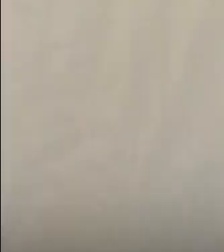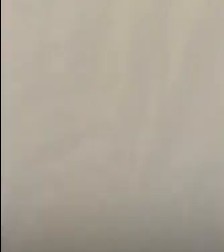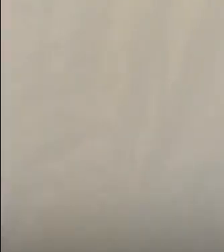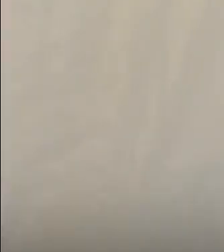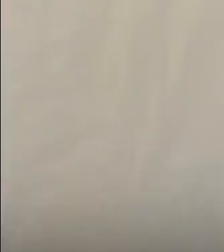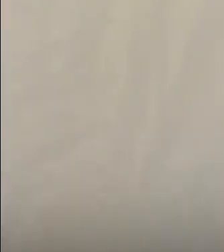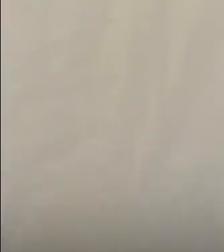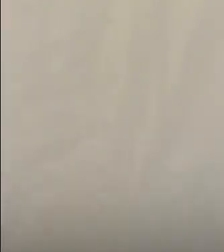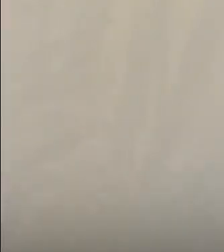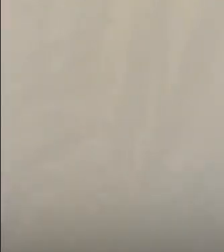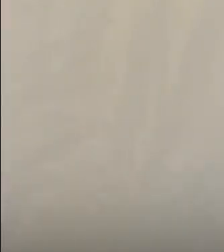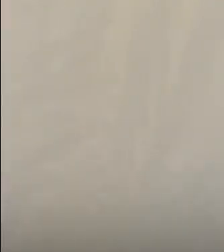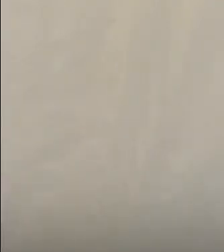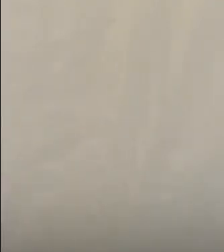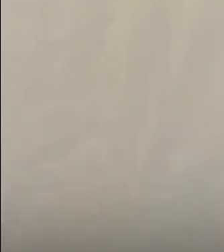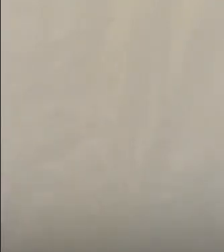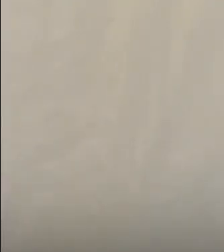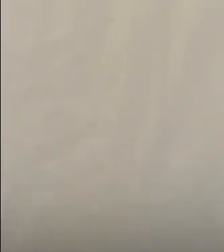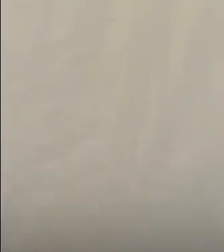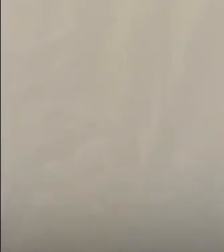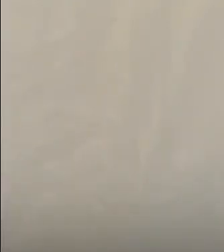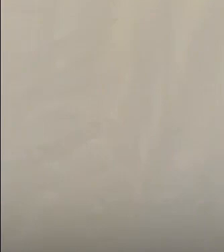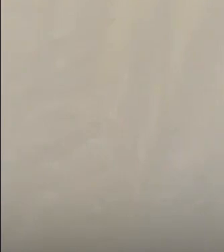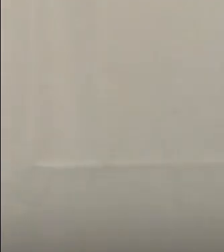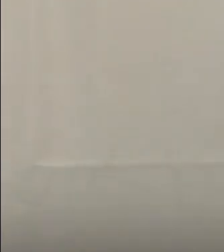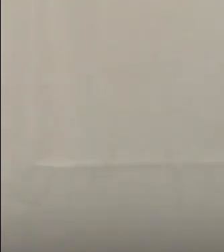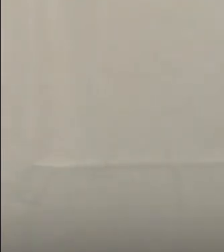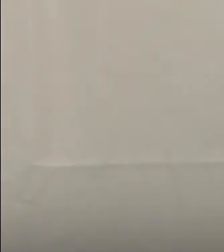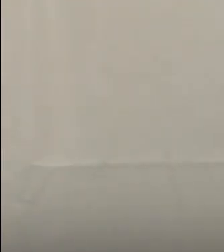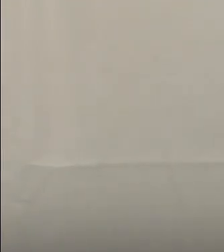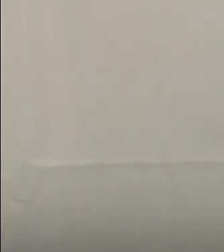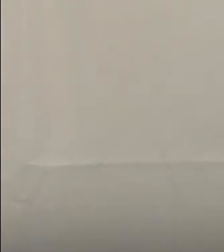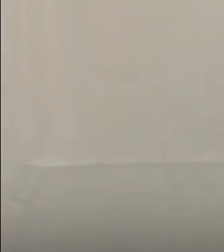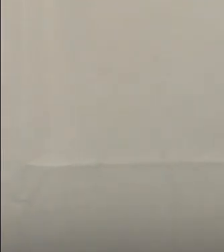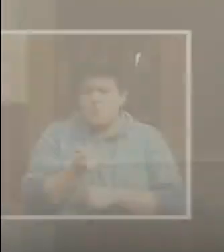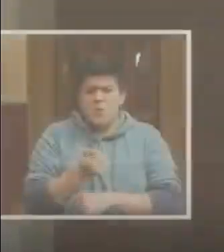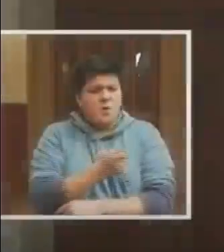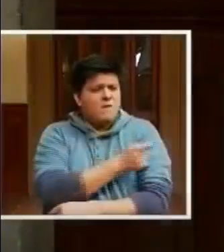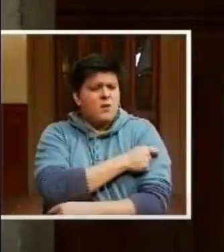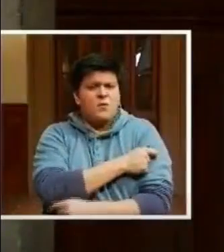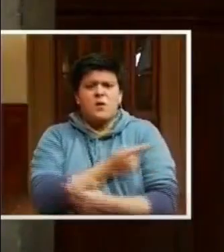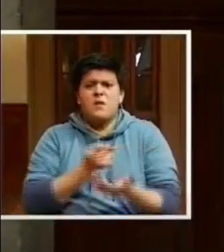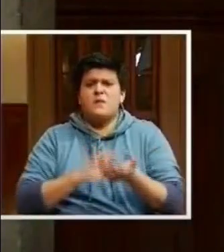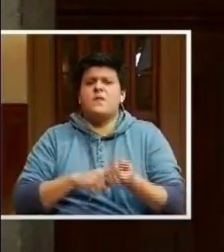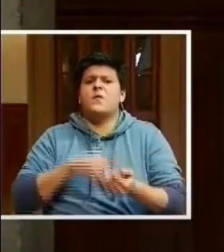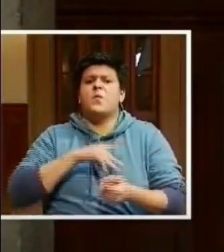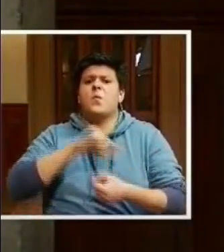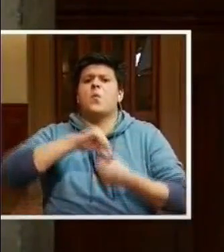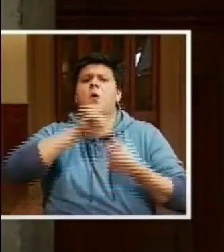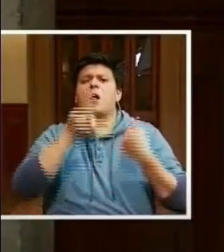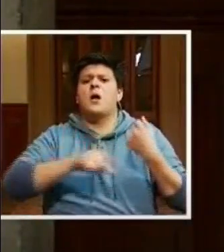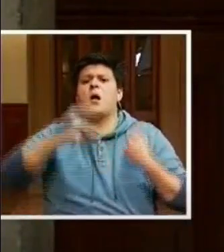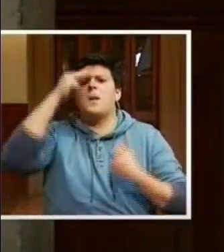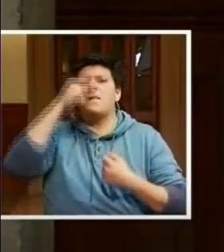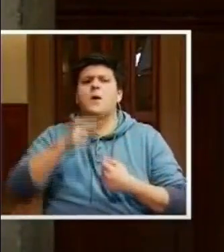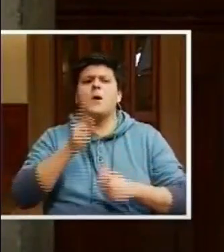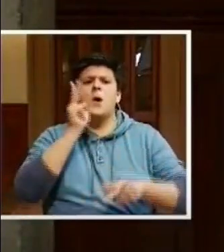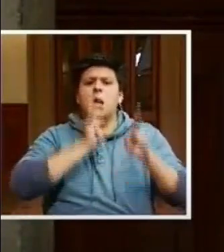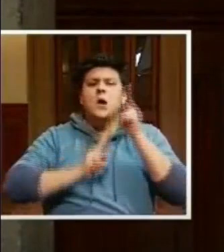Las autoridades alertaron sobre el peligro del mercado negro de vacunas. Se está haciendo un